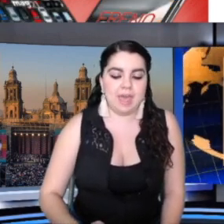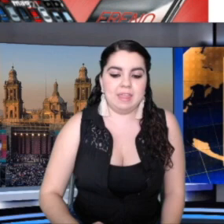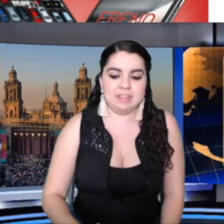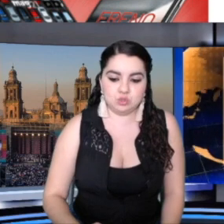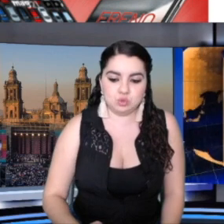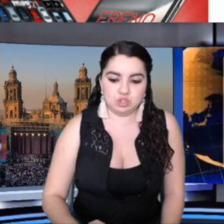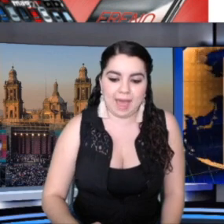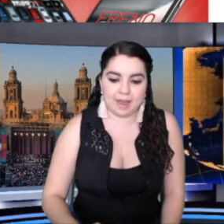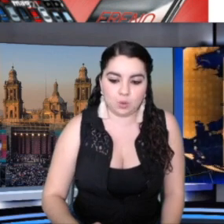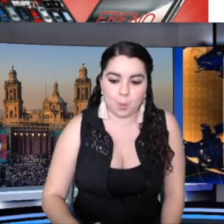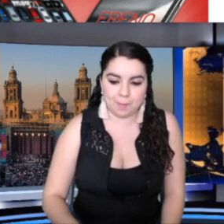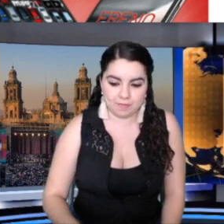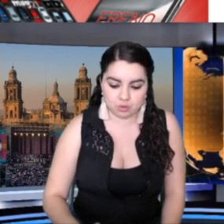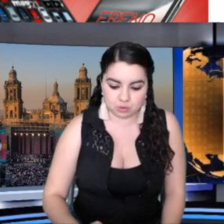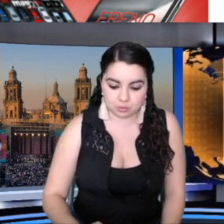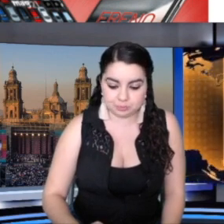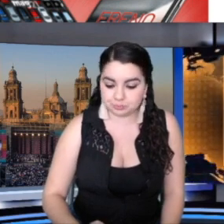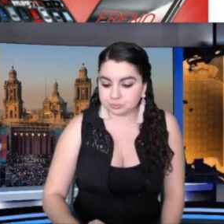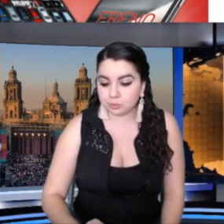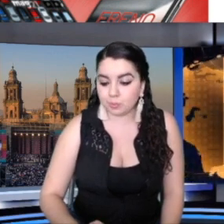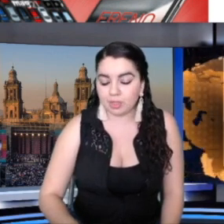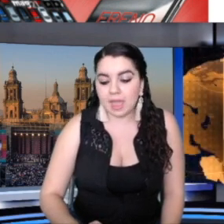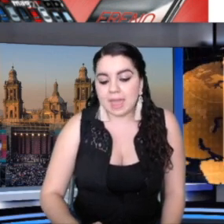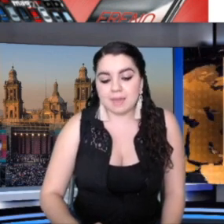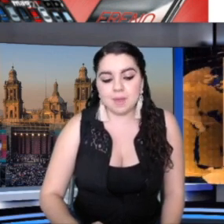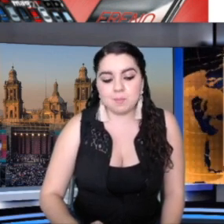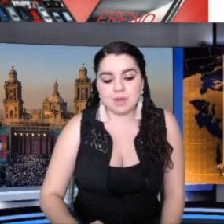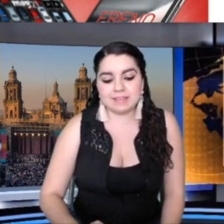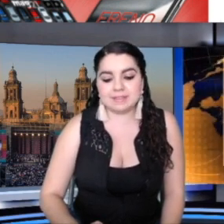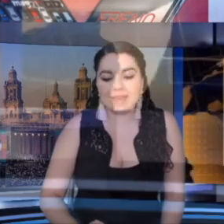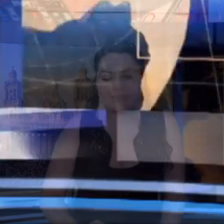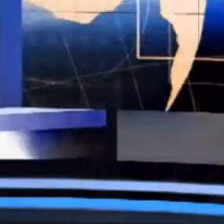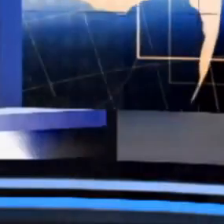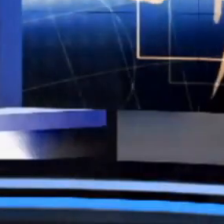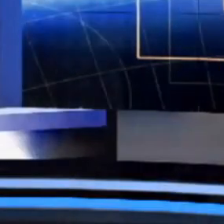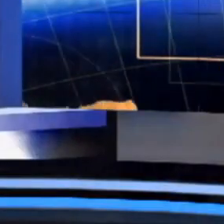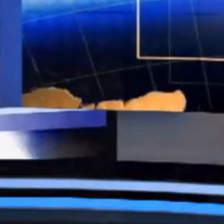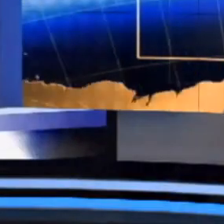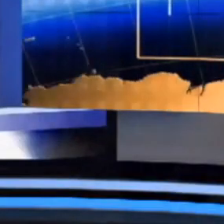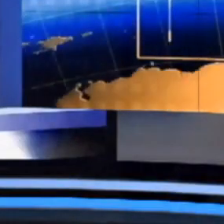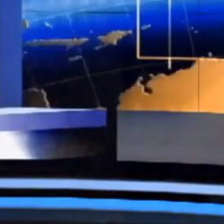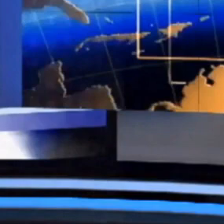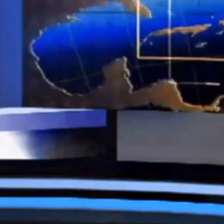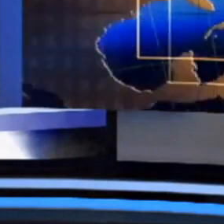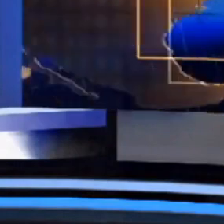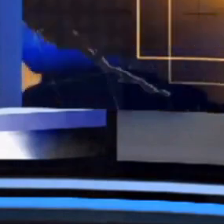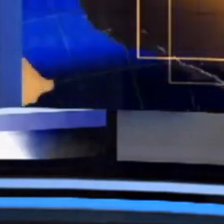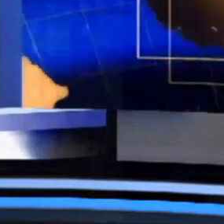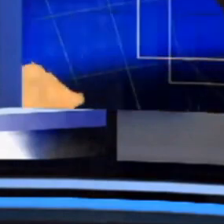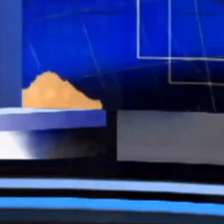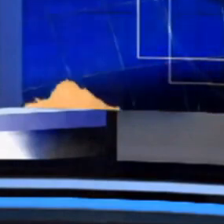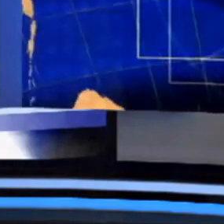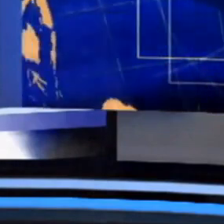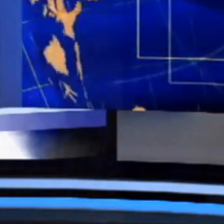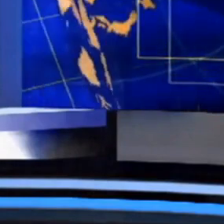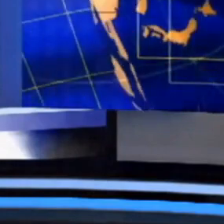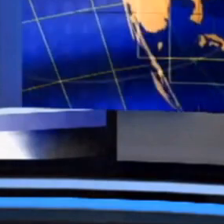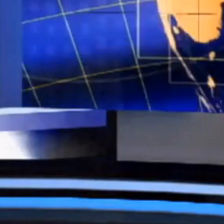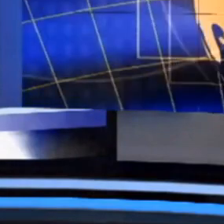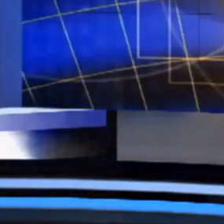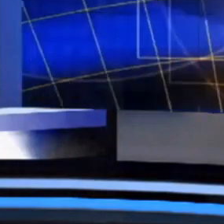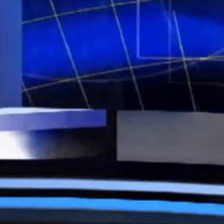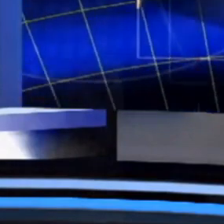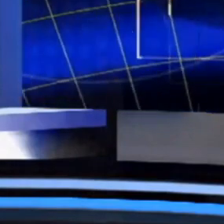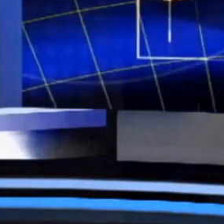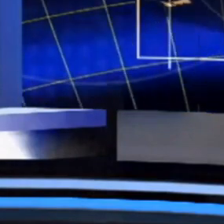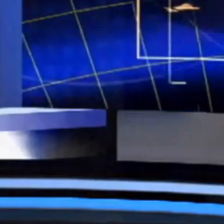valoración de sus argumentos. Y bien, pues este anuncio, esta gran noticia, también la comunicó el presidente